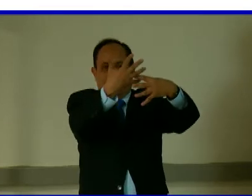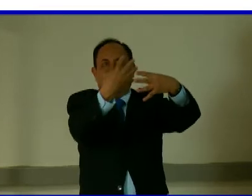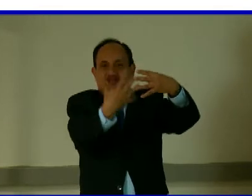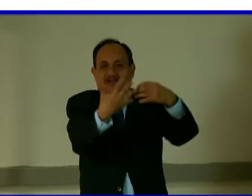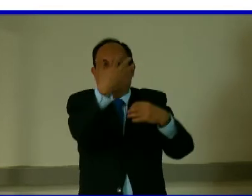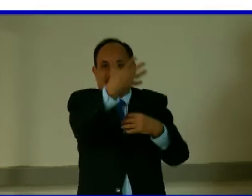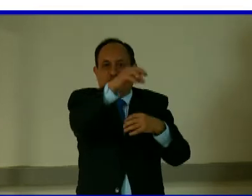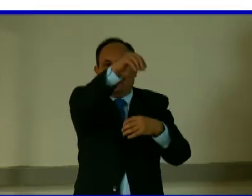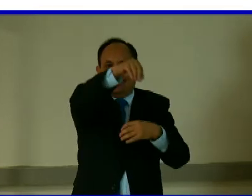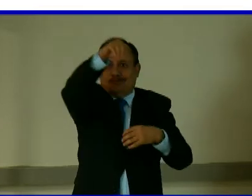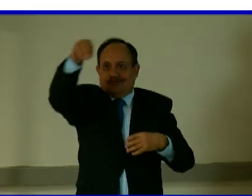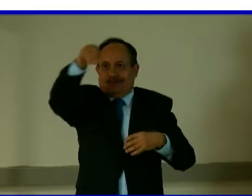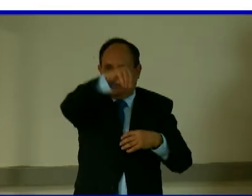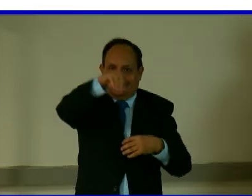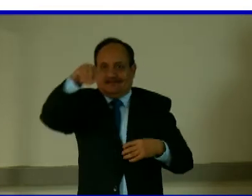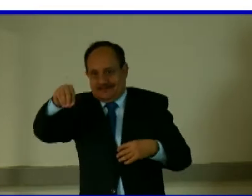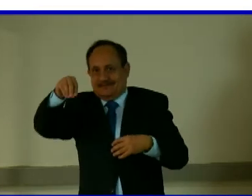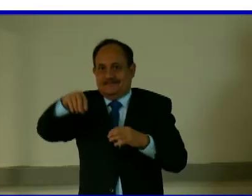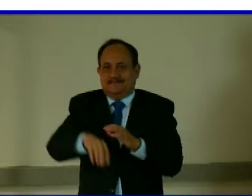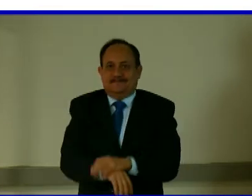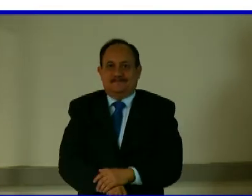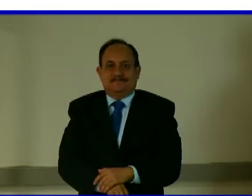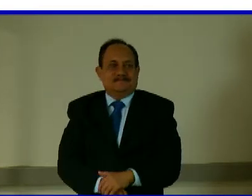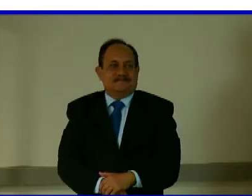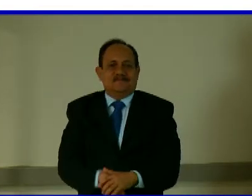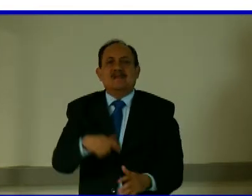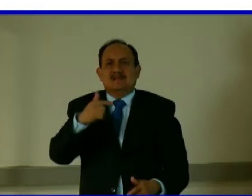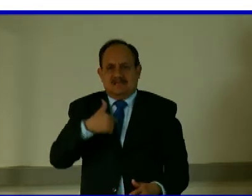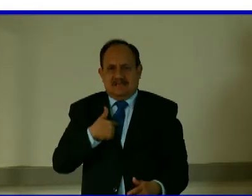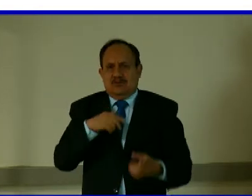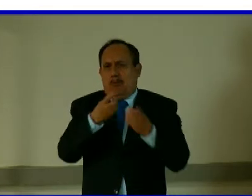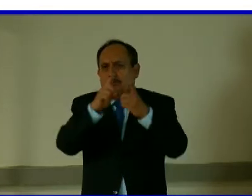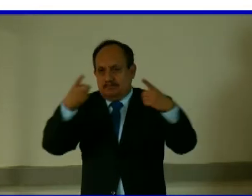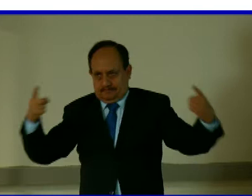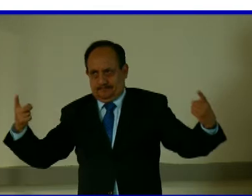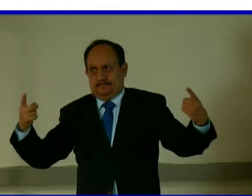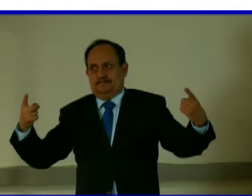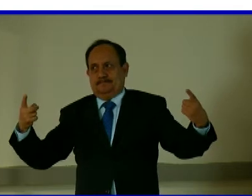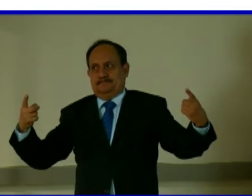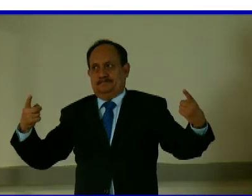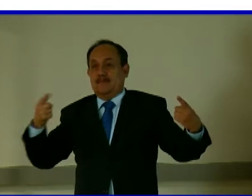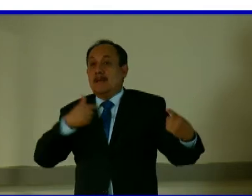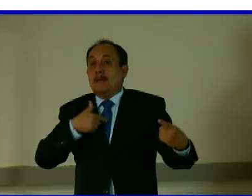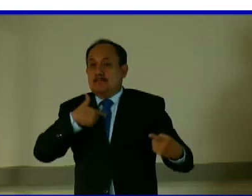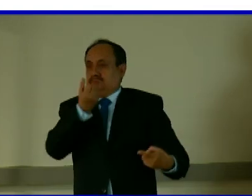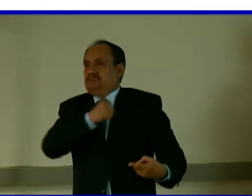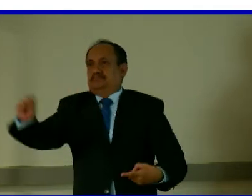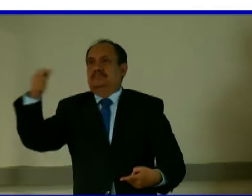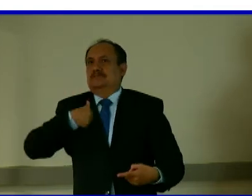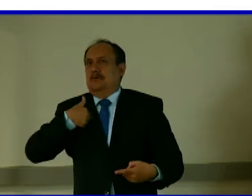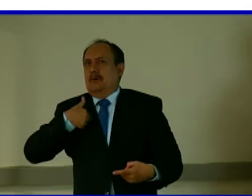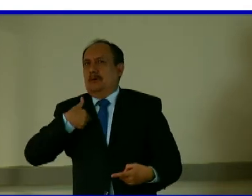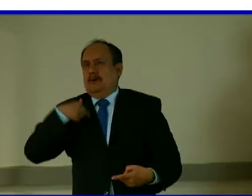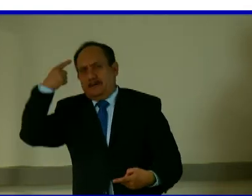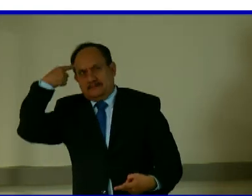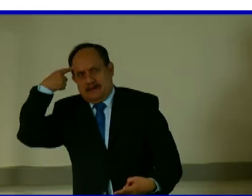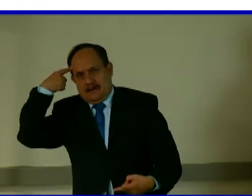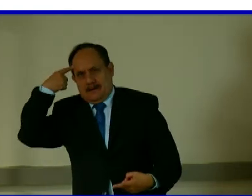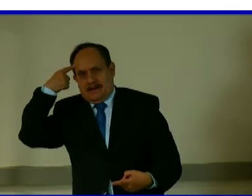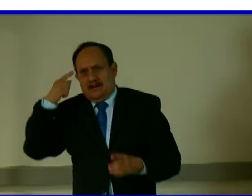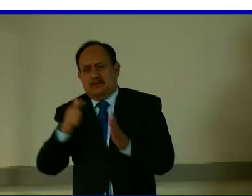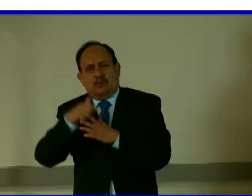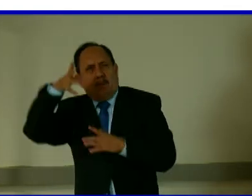Promueve la independencia y la confianza en sí mismo. Si yo desarrollo mi habilidad, desarrollo